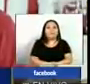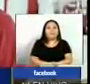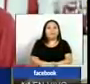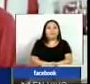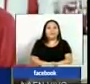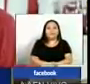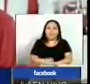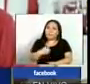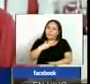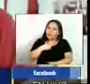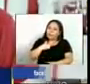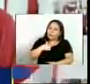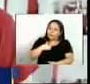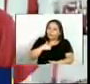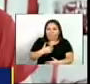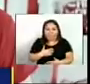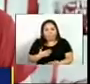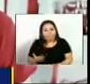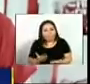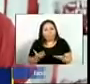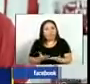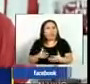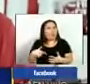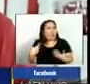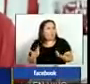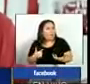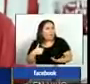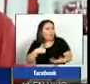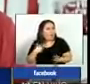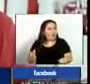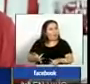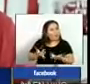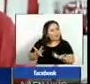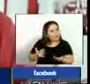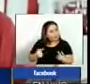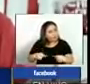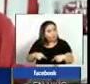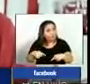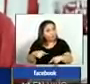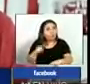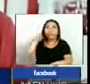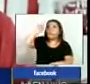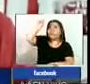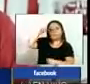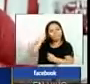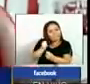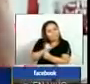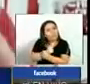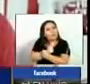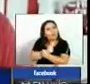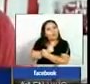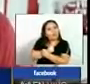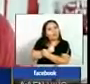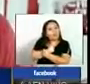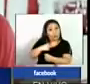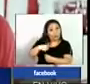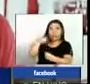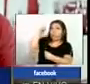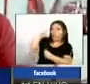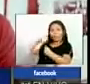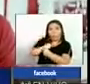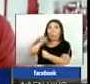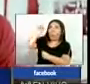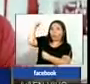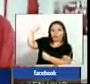lo que me inspira a no rendirme digamos la gasolina de este proyecto creo que es el amor a Dios y el amor que Dios nos tiene a todos